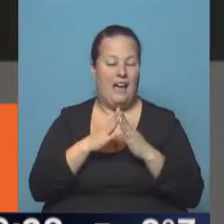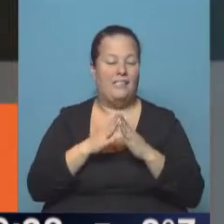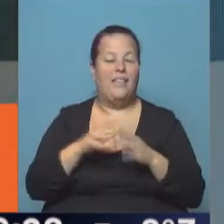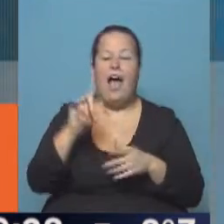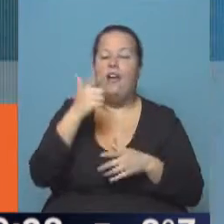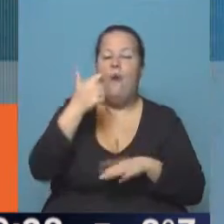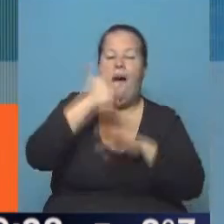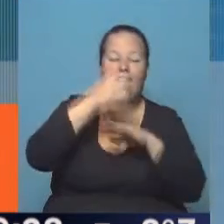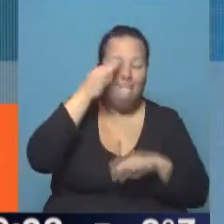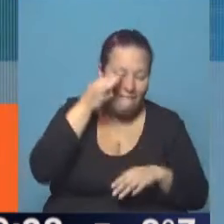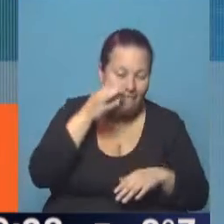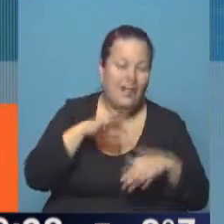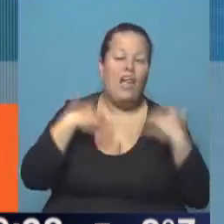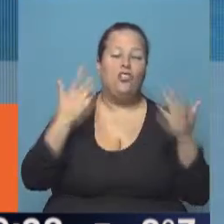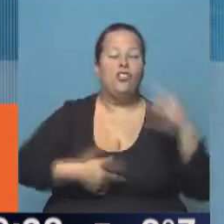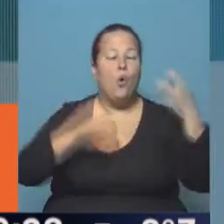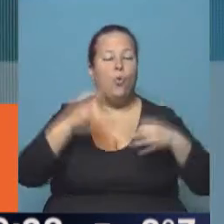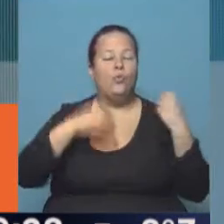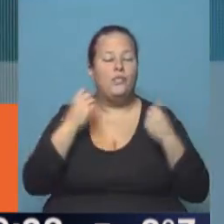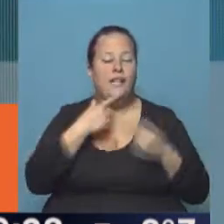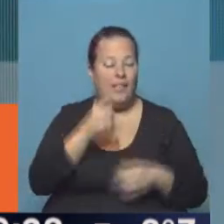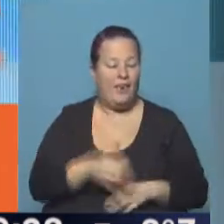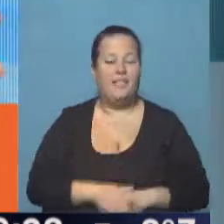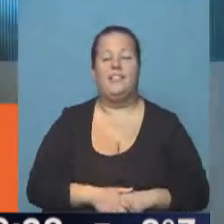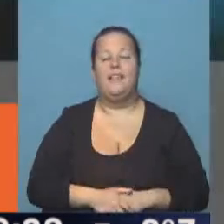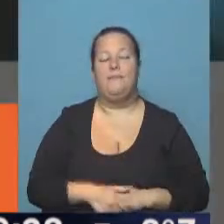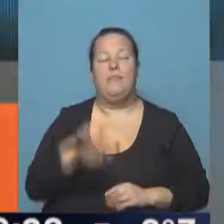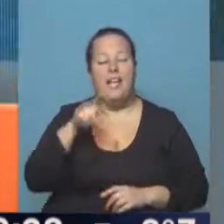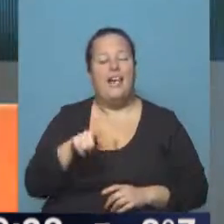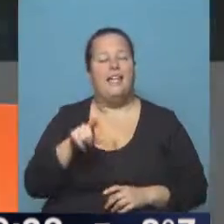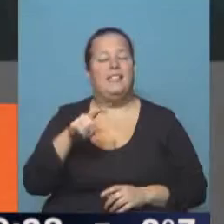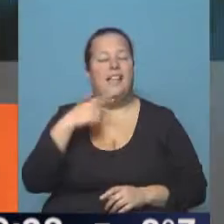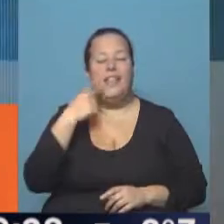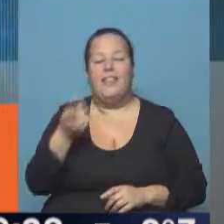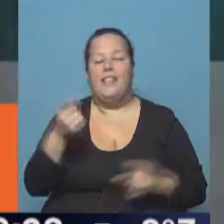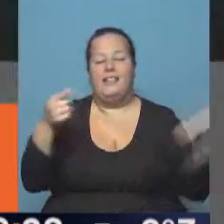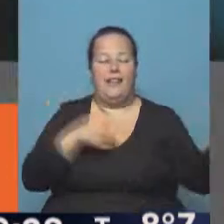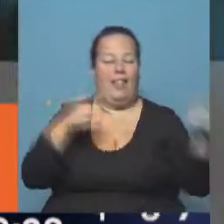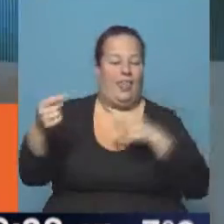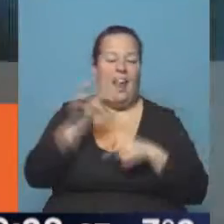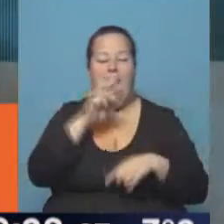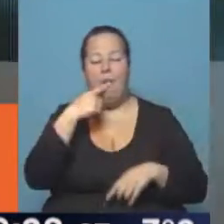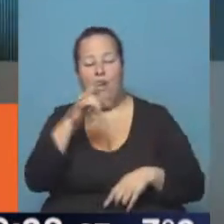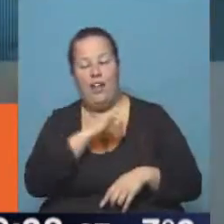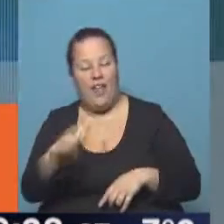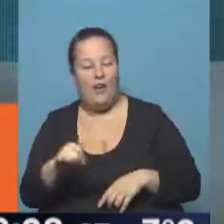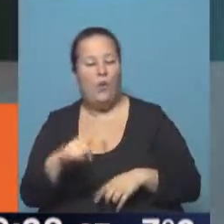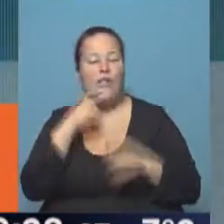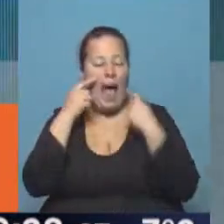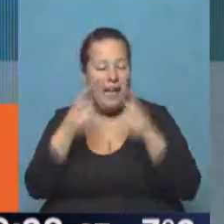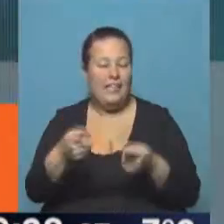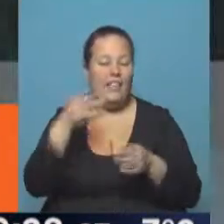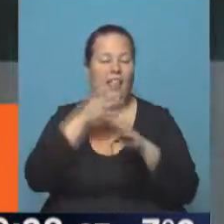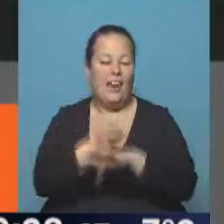testigos presenciales. Entonces la justicia, ¿qué decía? Ese era el común dicho contradicho. Venía la mujer, denunciaba, se la atendía en